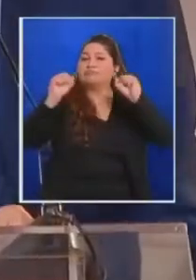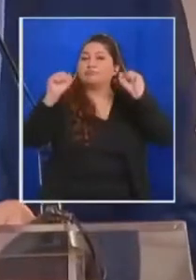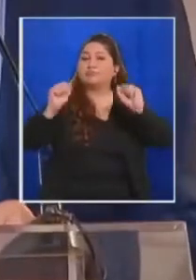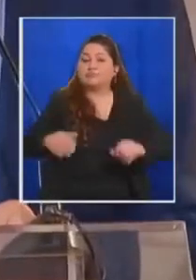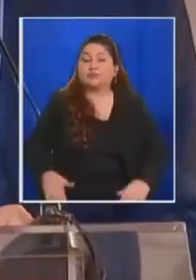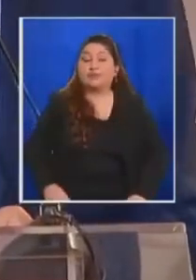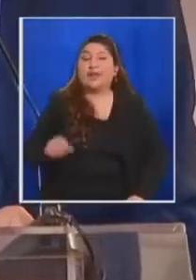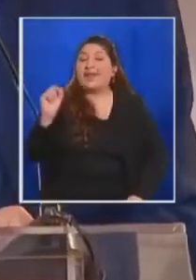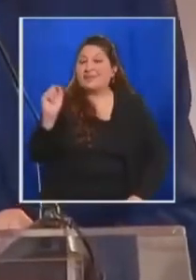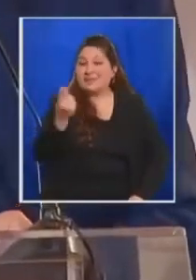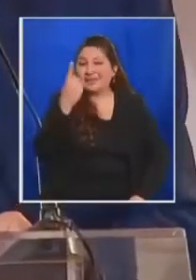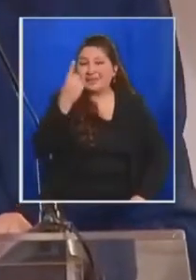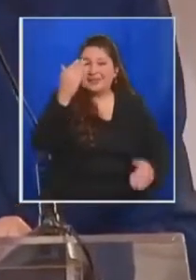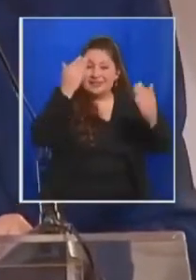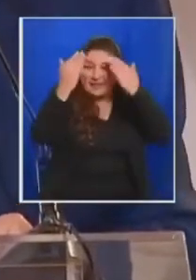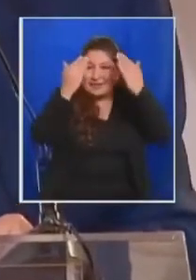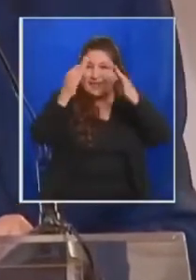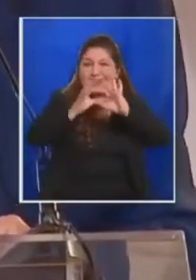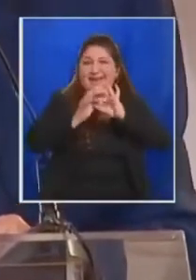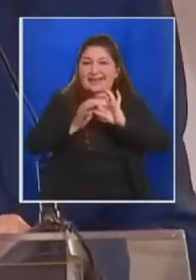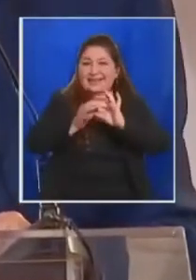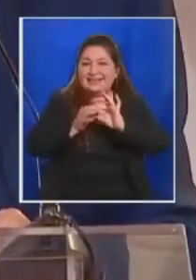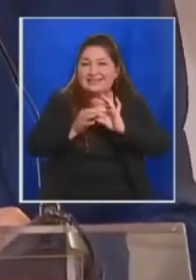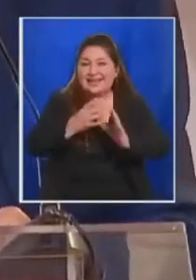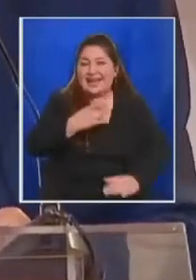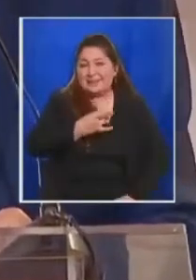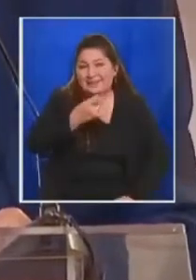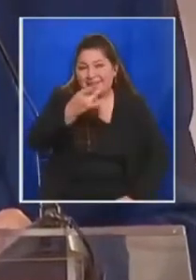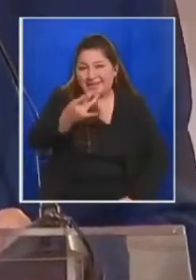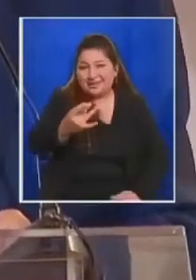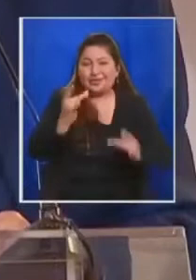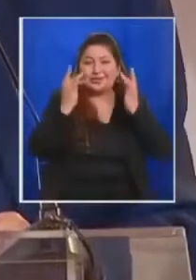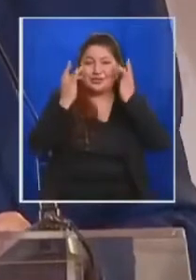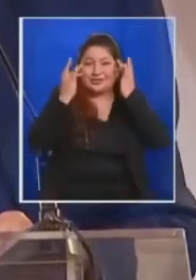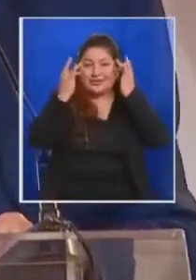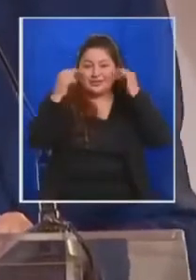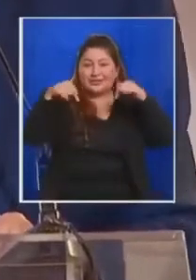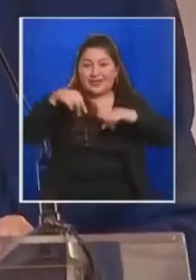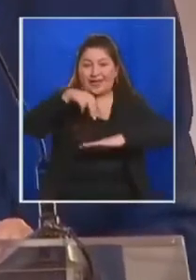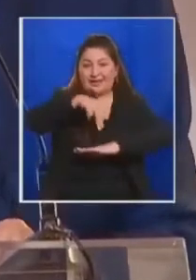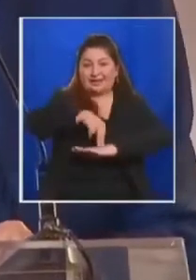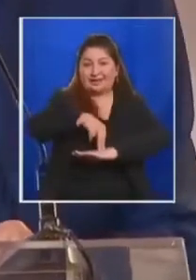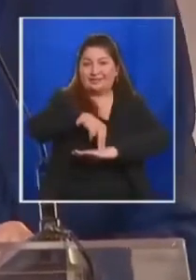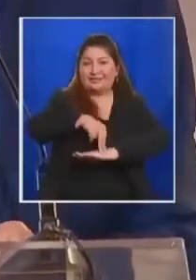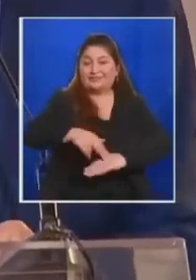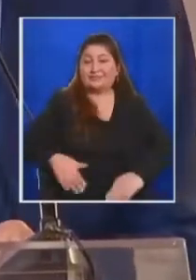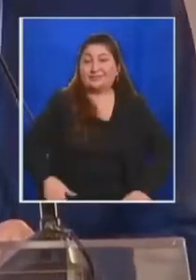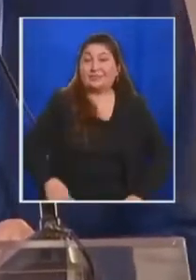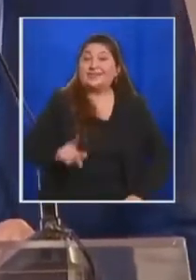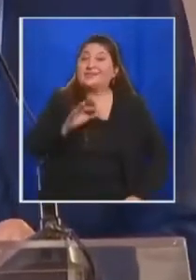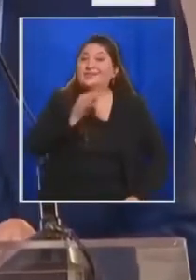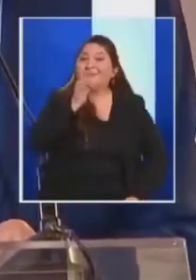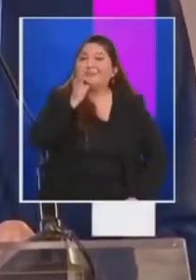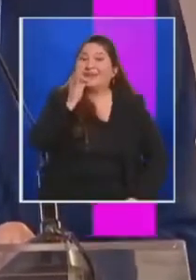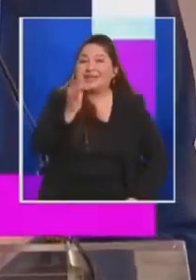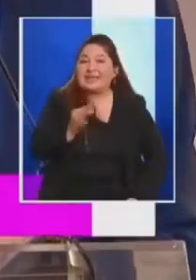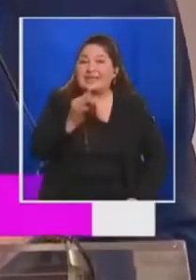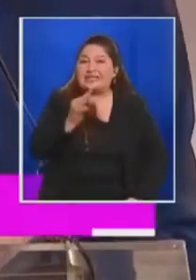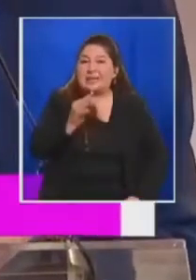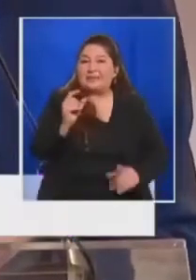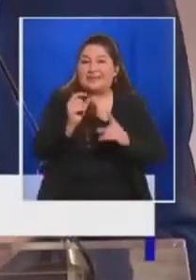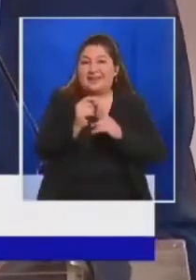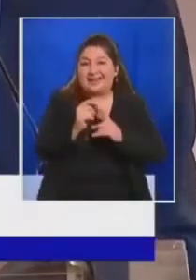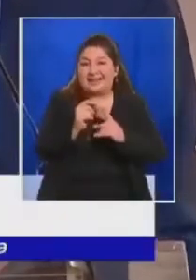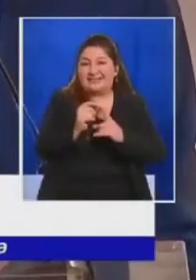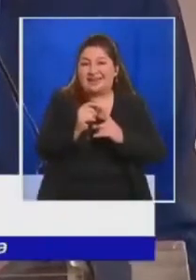saludarlos, agradecer la invitación, contento de estar acá. Y claro, si tú pones la palabra estatista, suena